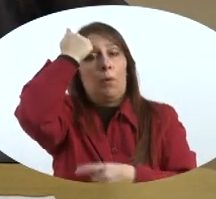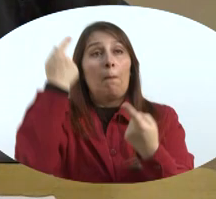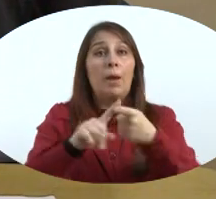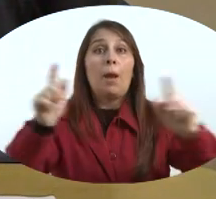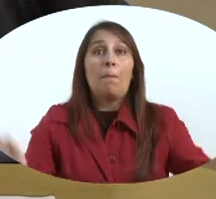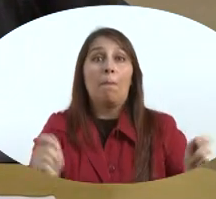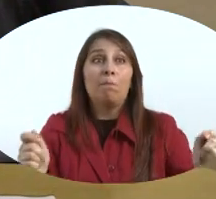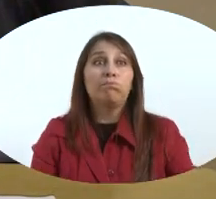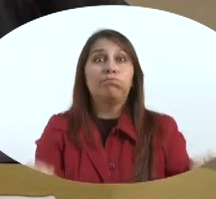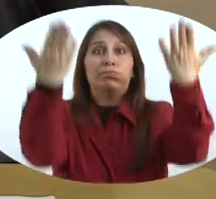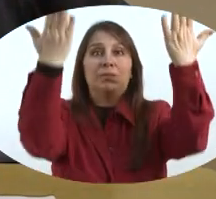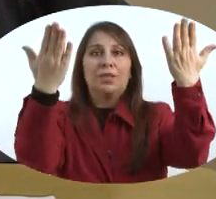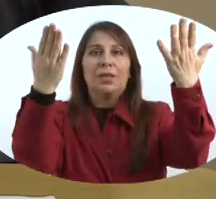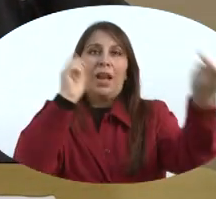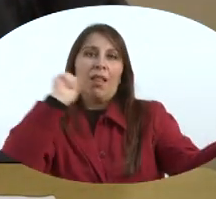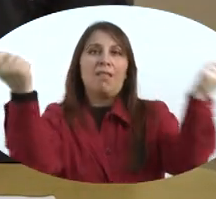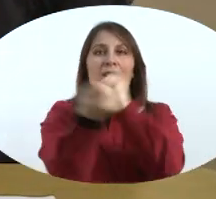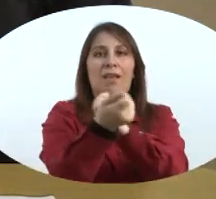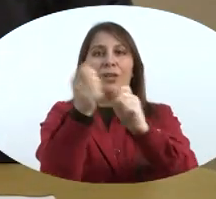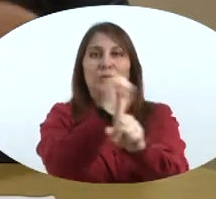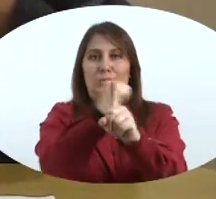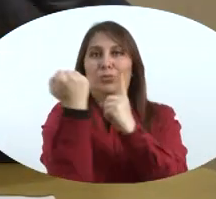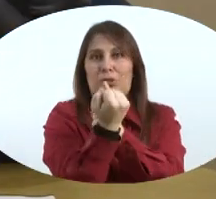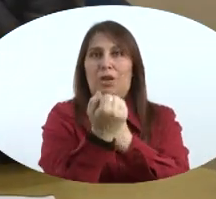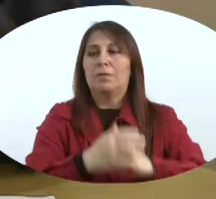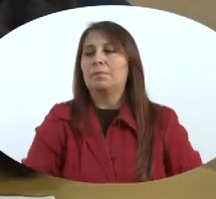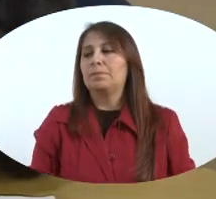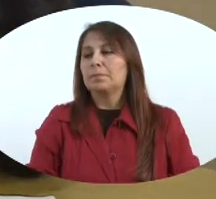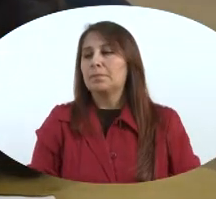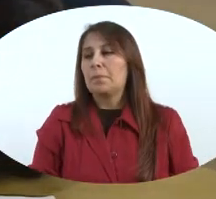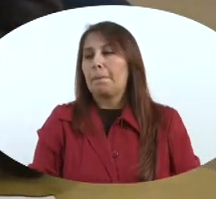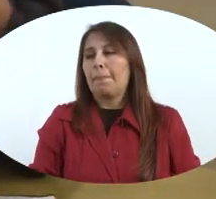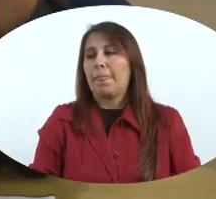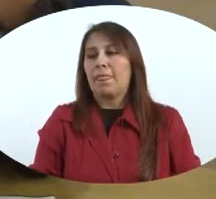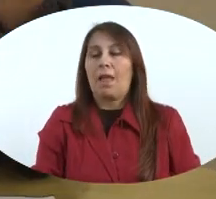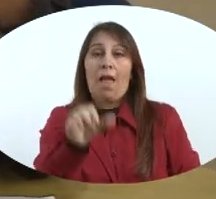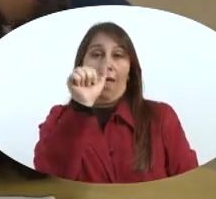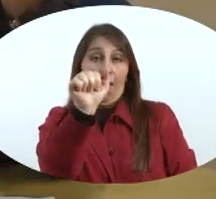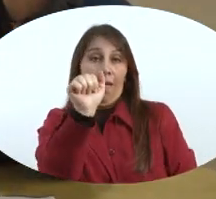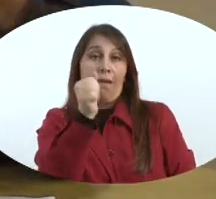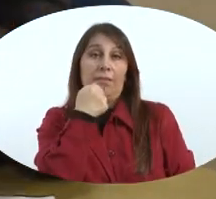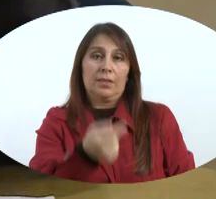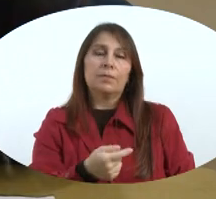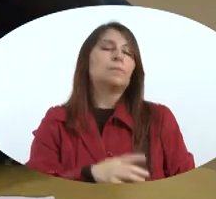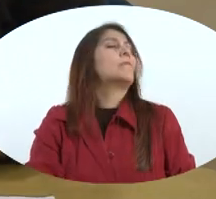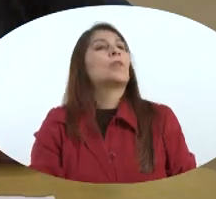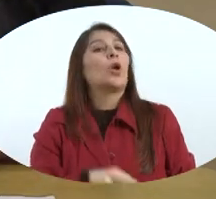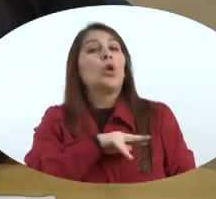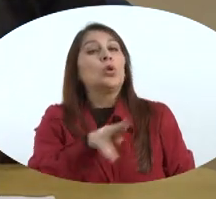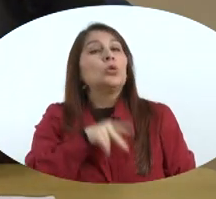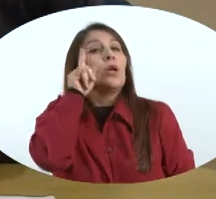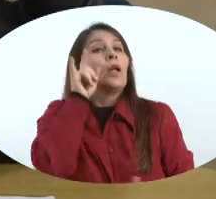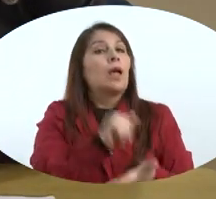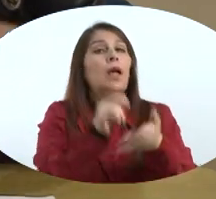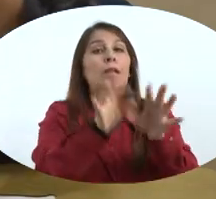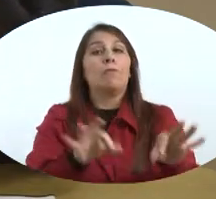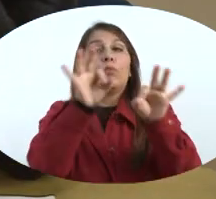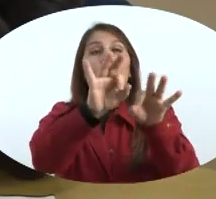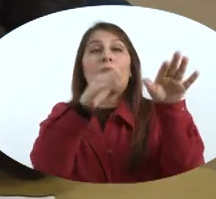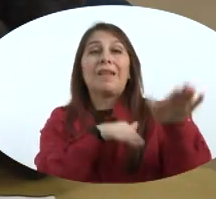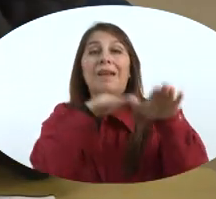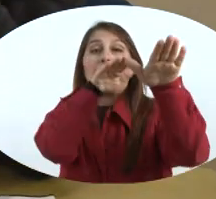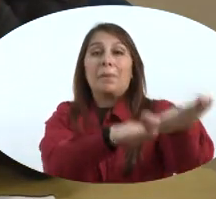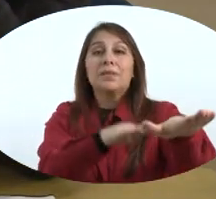promueva formación social bueno nosotros creemos importante la representación ante el